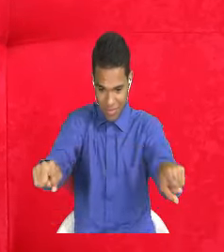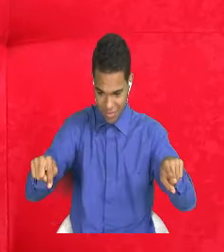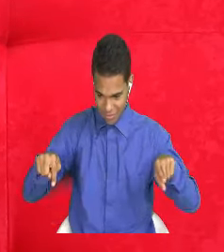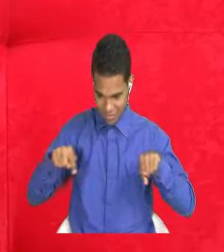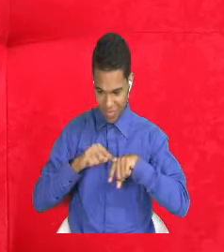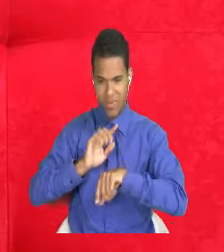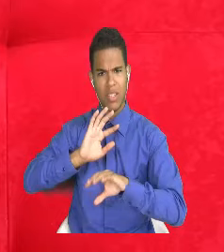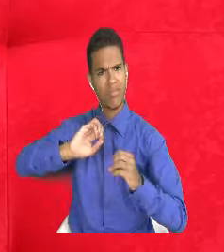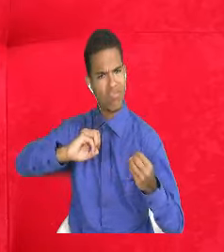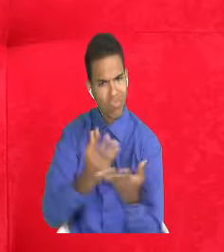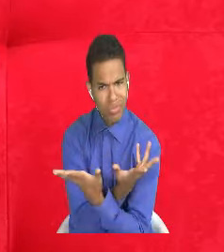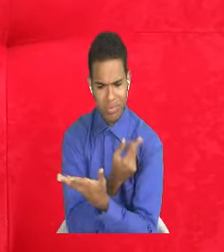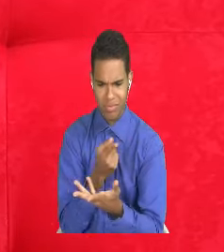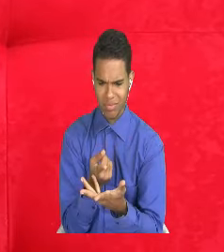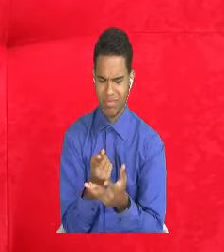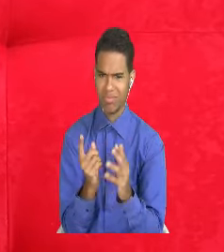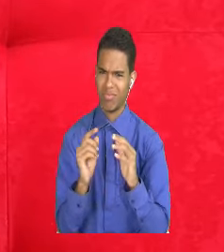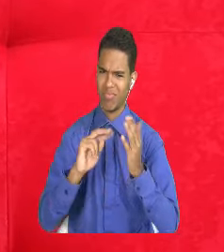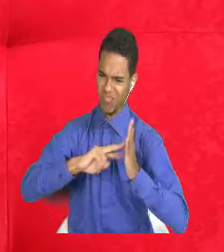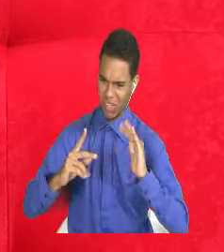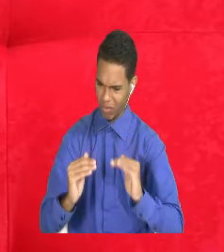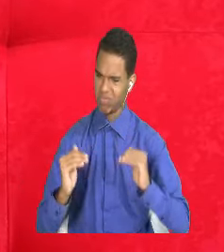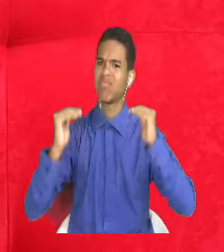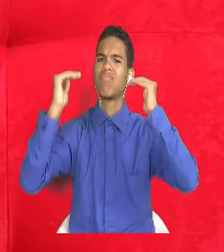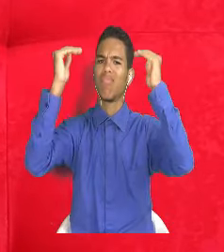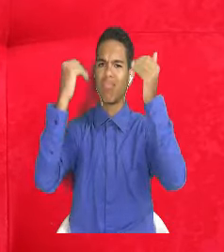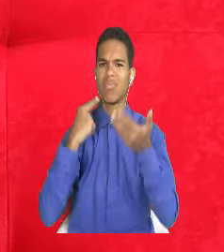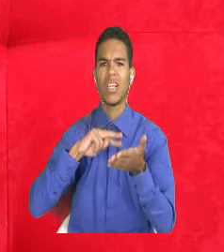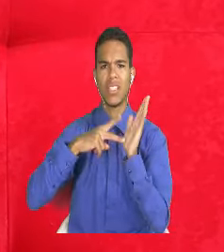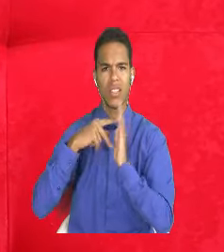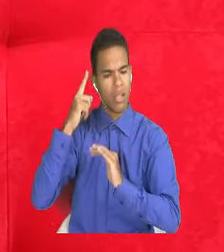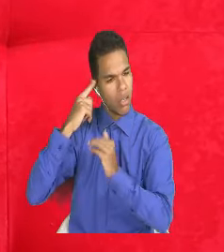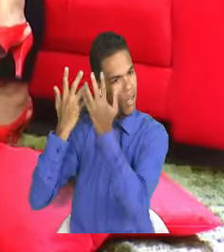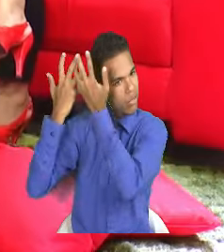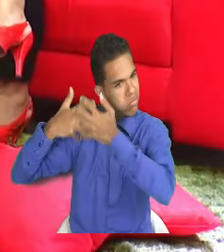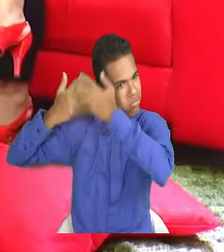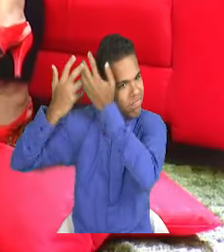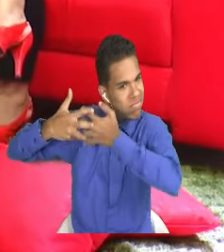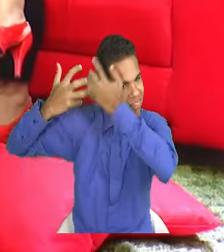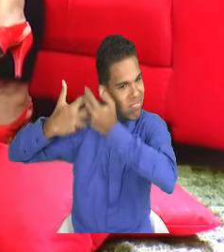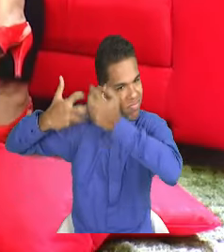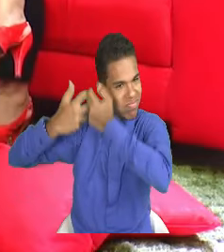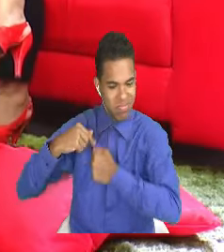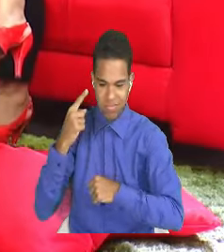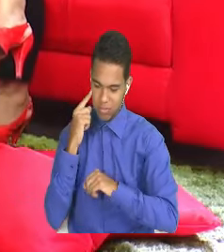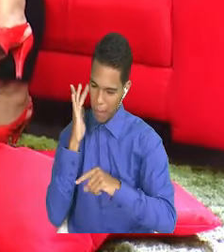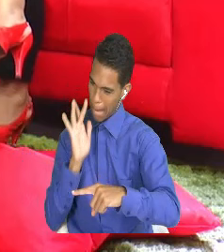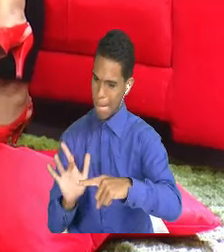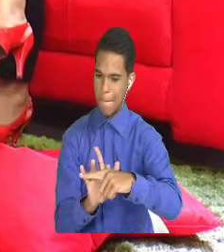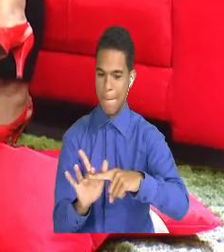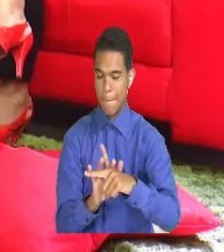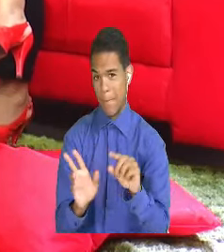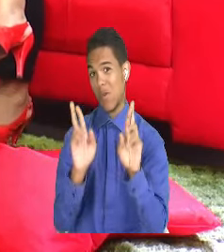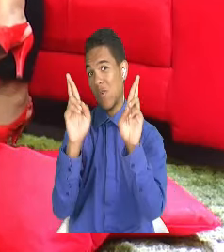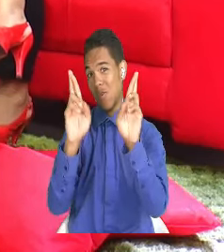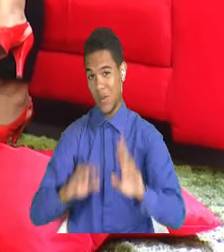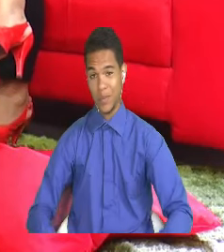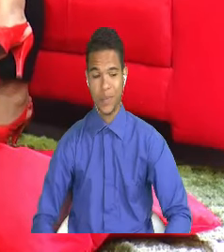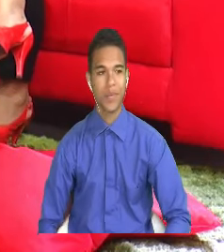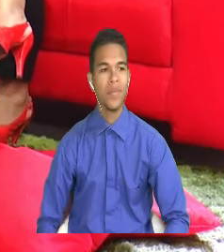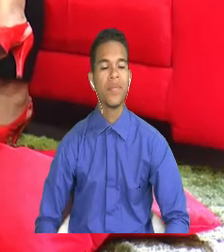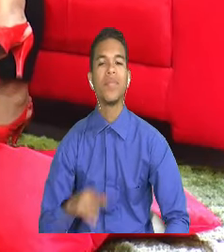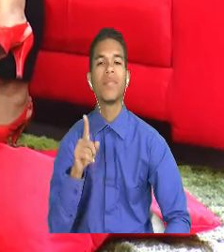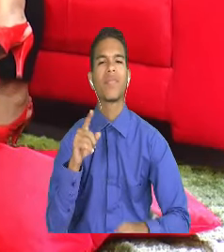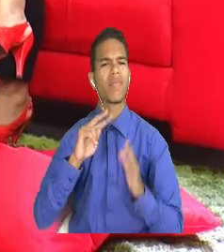su intelecto y sobre todo para la gente de Barranca Bermeja y de toda nuestra área de influencia. Mario, con toda esta tecnología de punta que trae la clínica